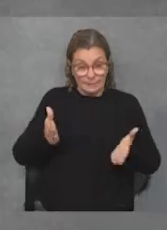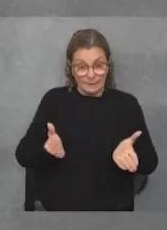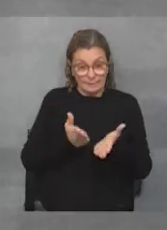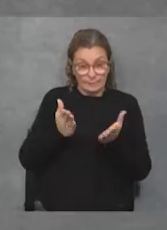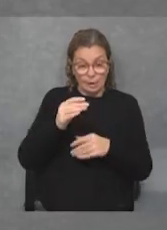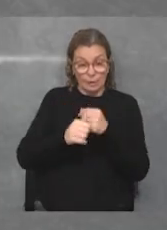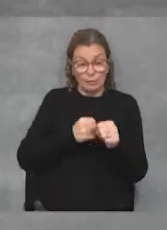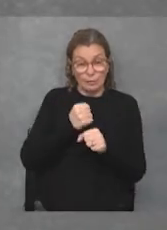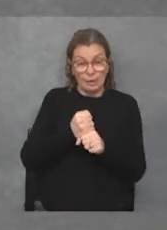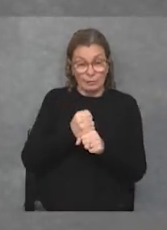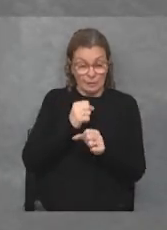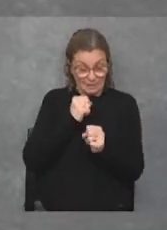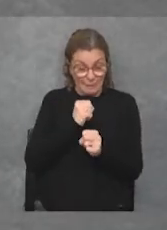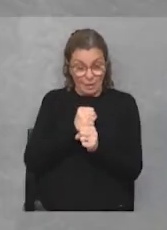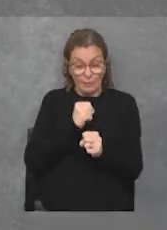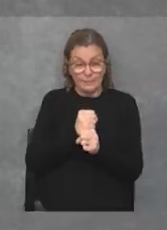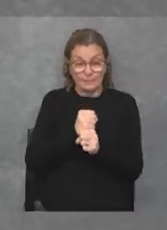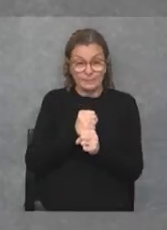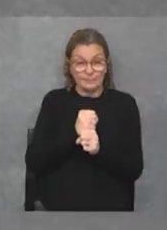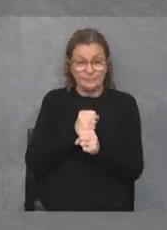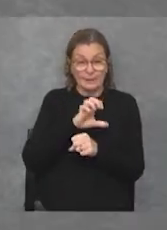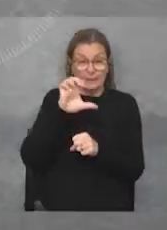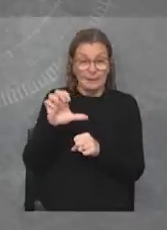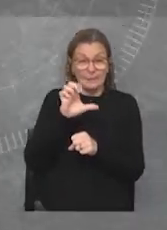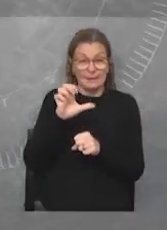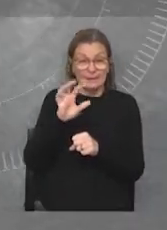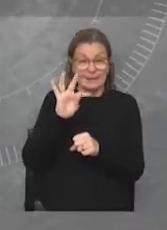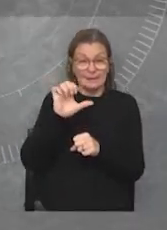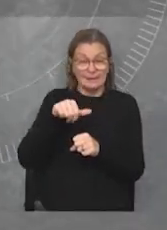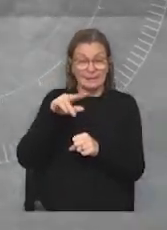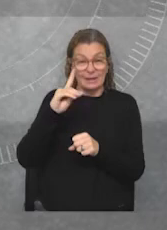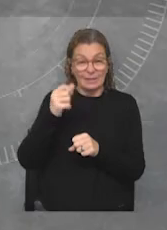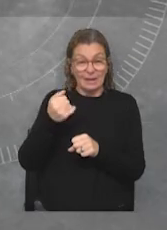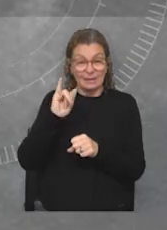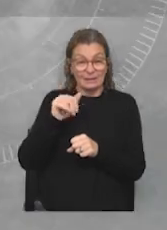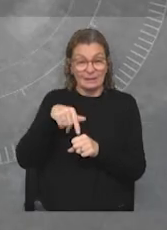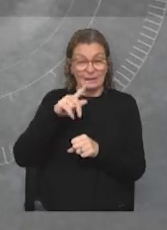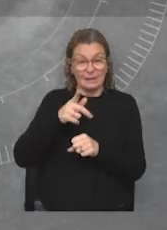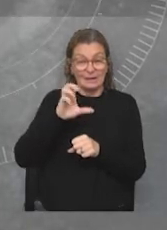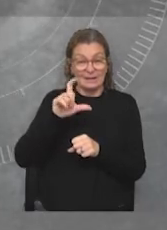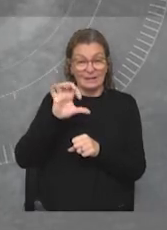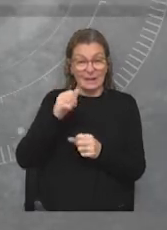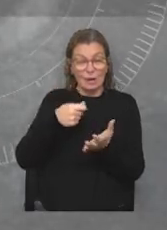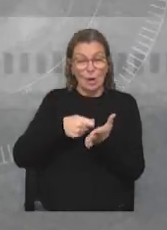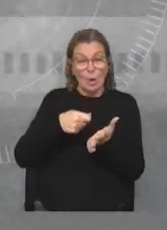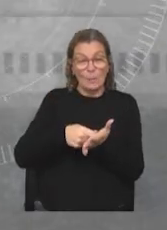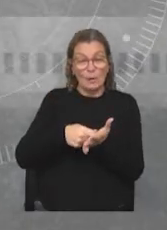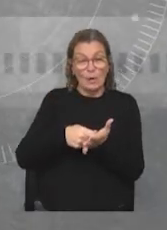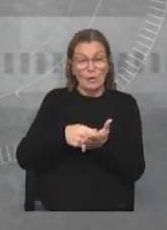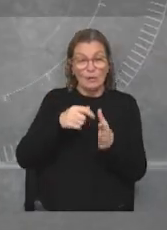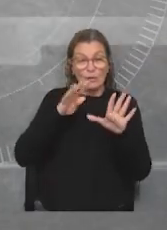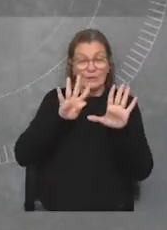Durante los años que estuvo activa fue la empresa tienda inglesa eh a la cual Uruguay adelante le compró insumos por